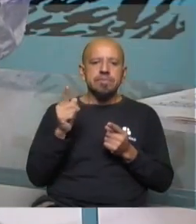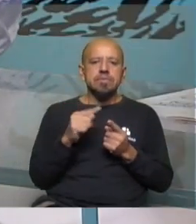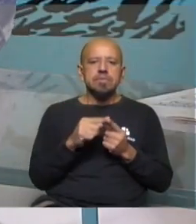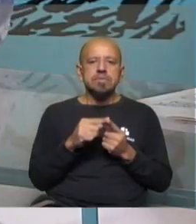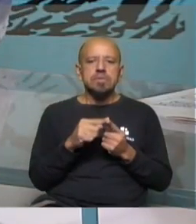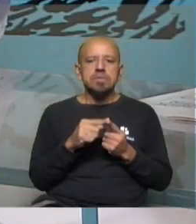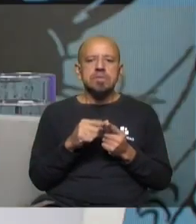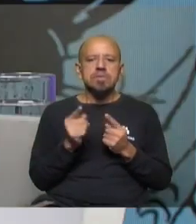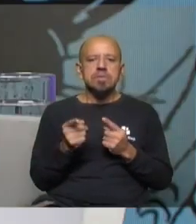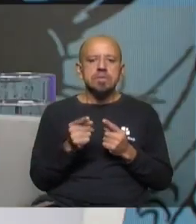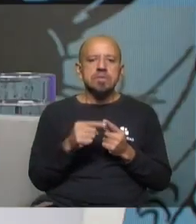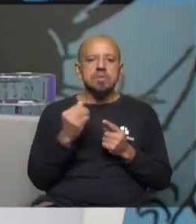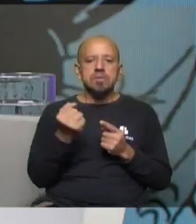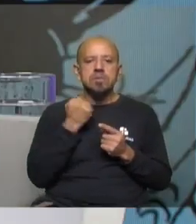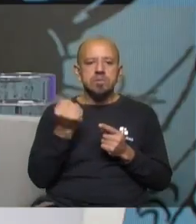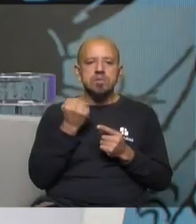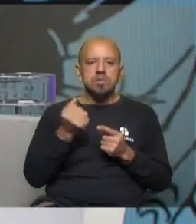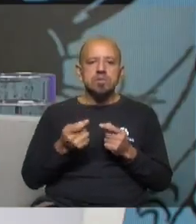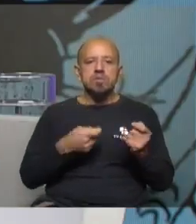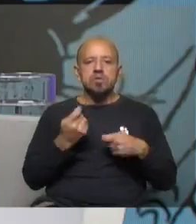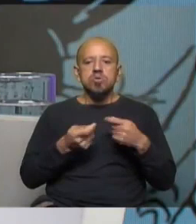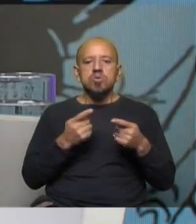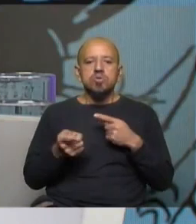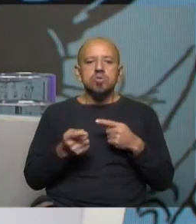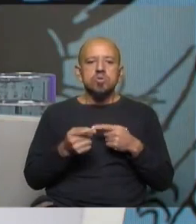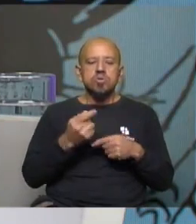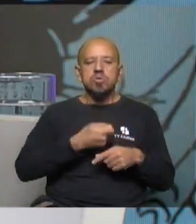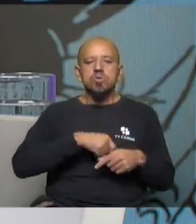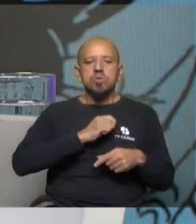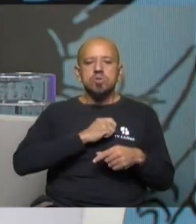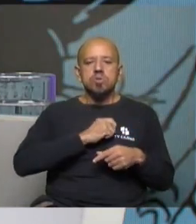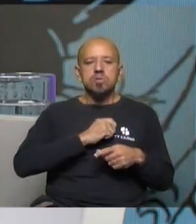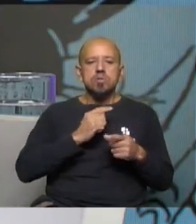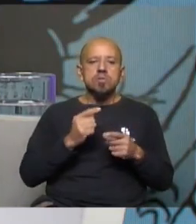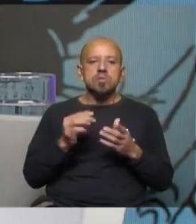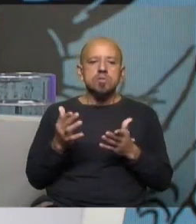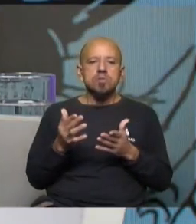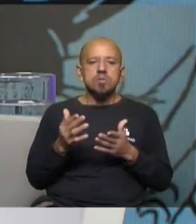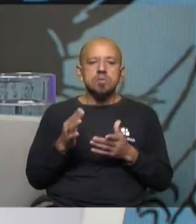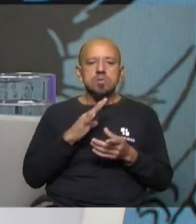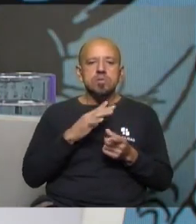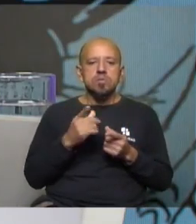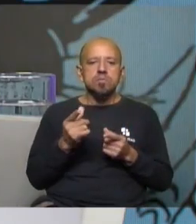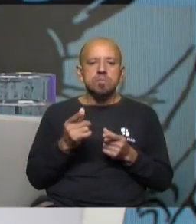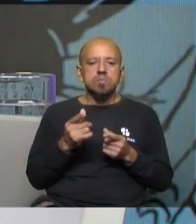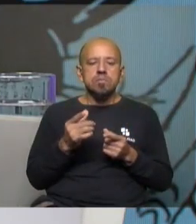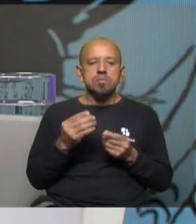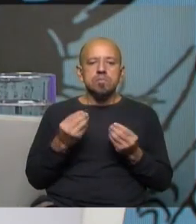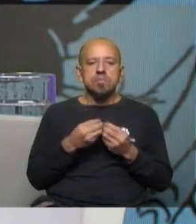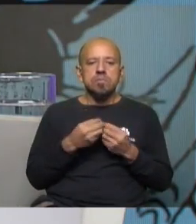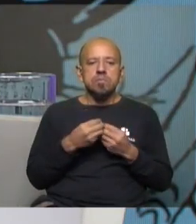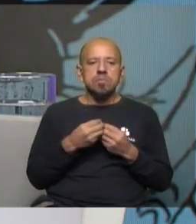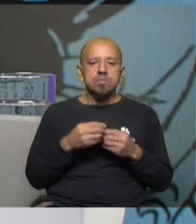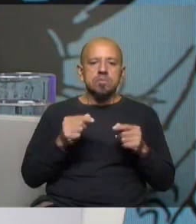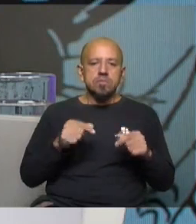cómic que es un volumen muy importante el negocio de la editorial planeta en España este donde se lee mucha historia detrás